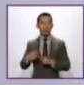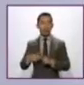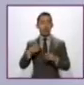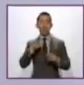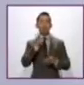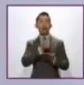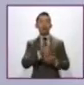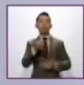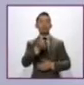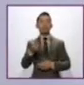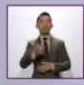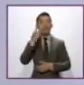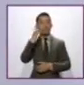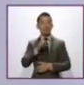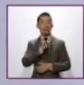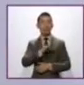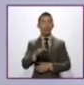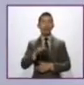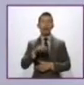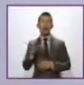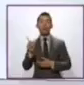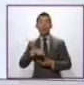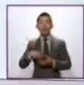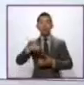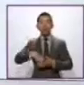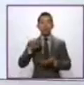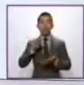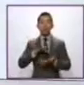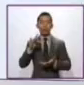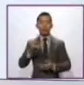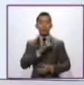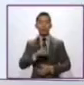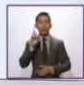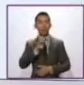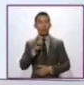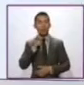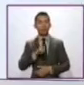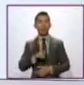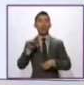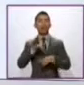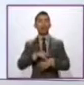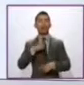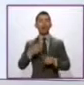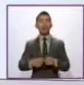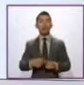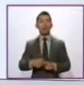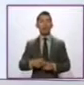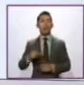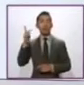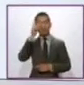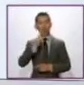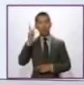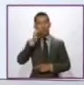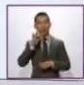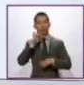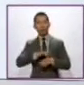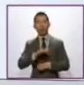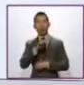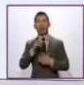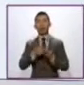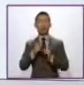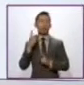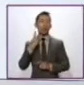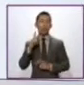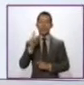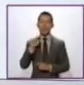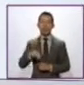pesos para que puedan abonar a su hogar. Gracias, candidata. Toca el turno a Mauricio Curi González, candidato de Partido Acción Nacional